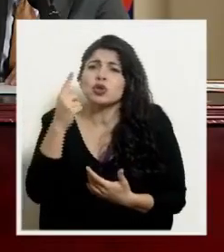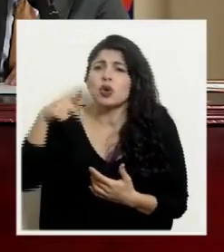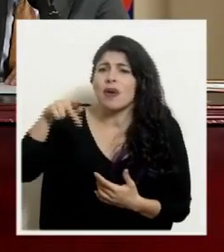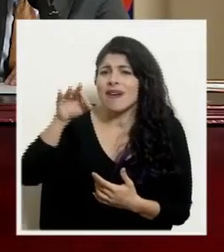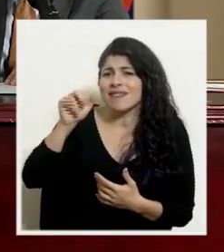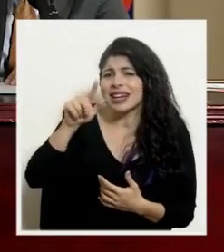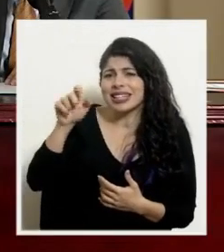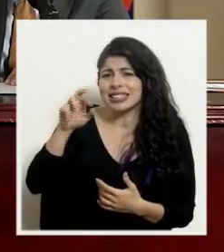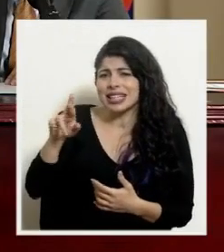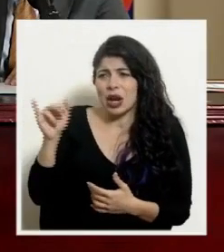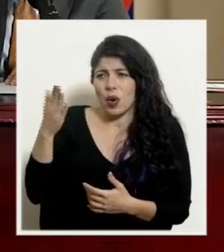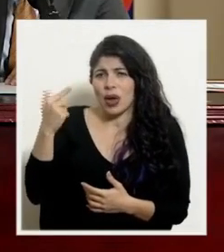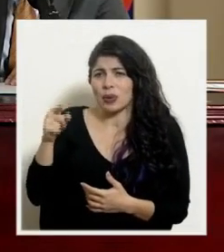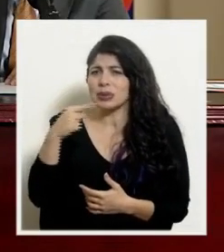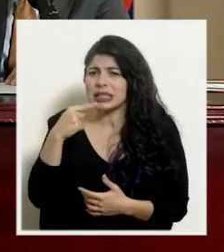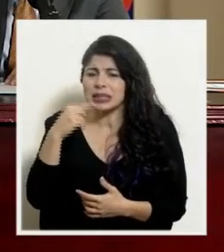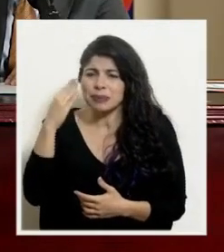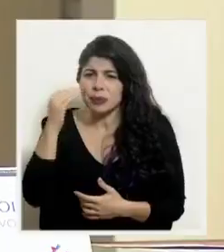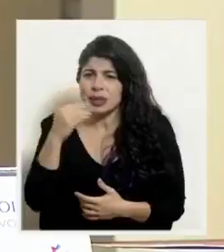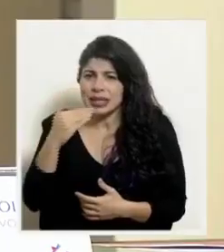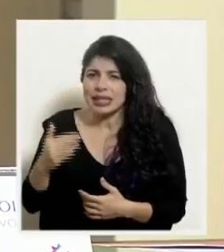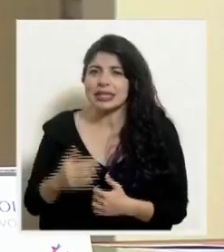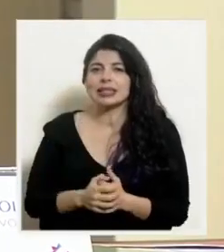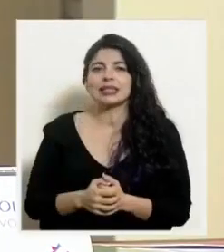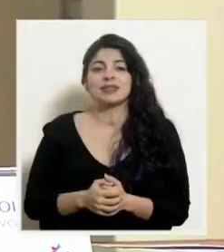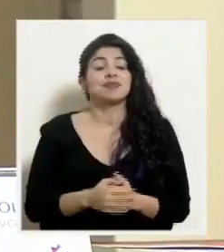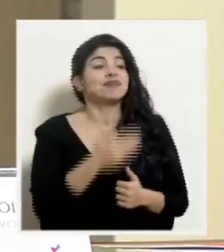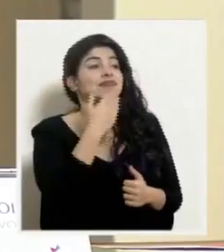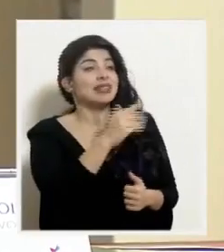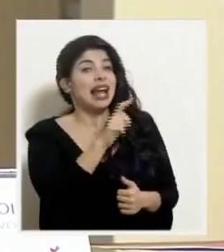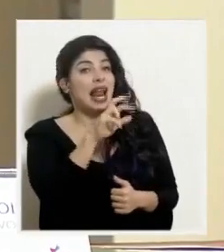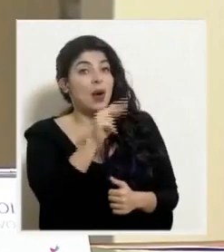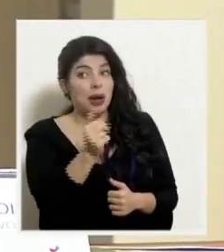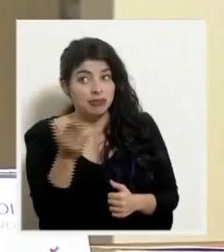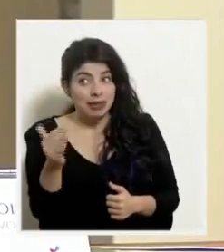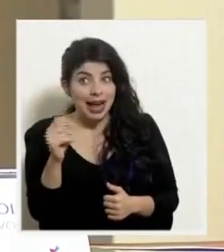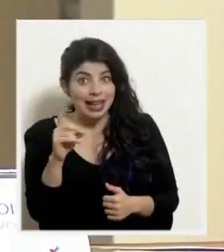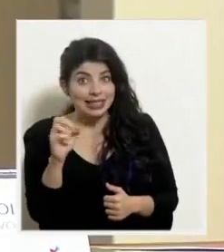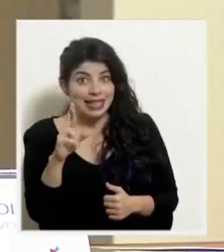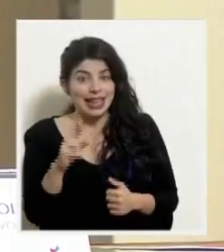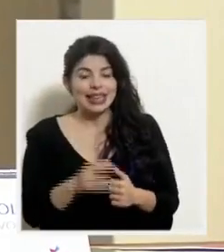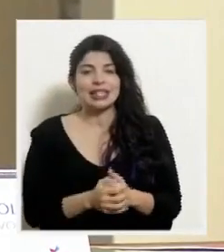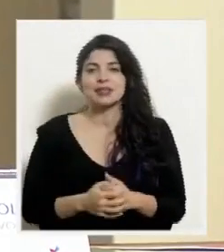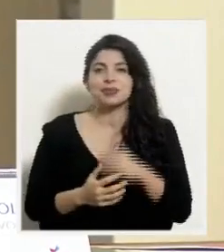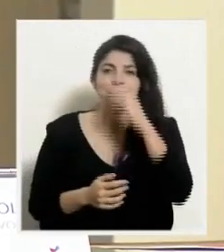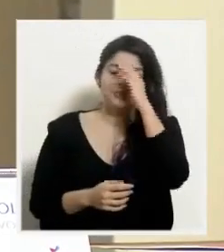Pfizer y las que ustedes ya han mencionado? Muchas gracias. Gracias, Laura. Don Alexander.